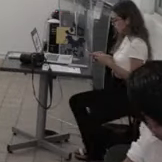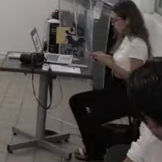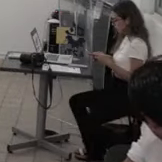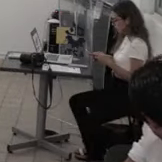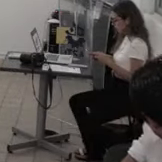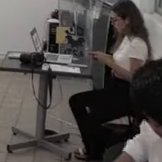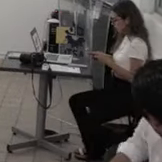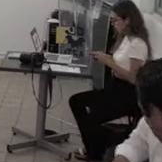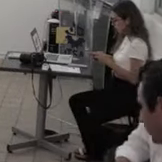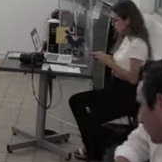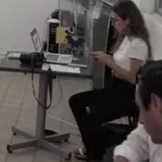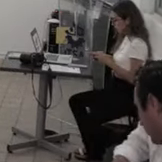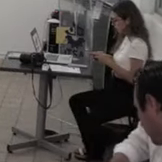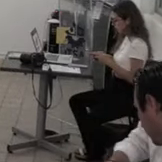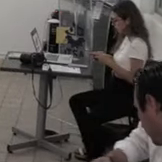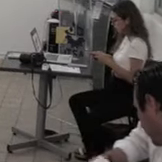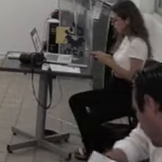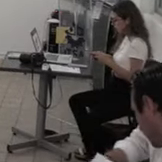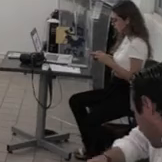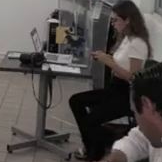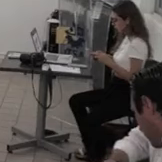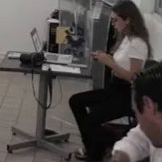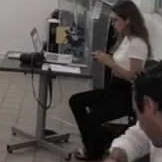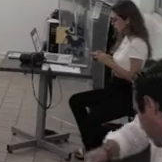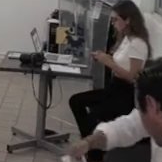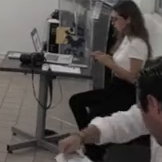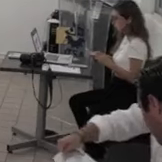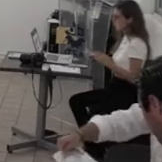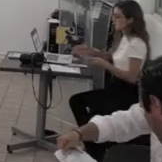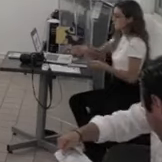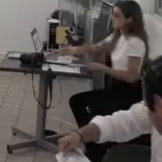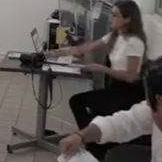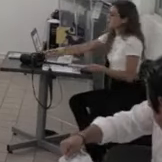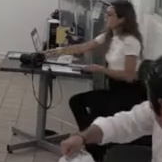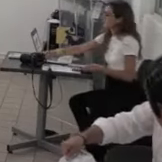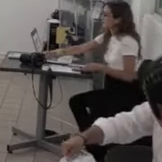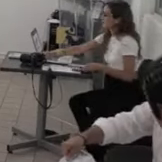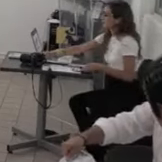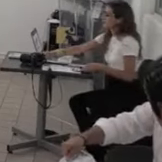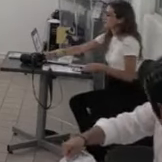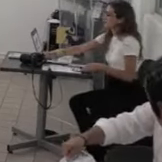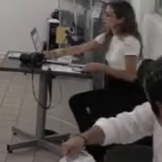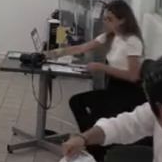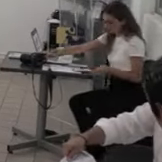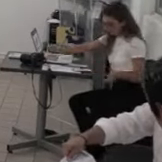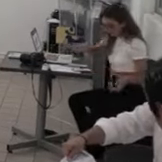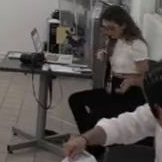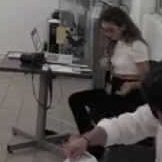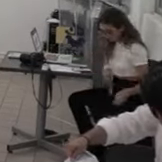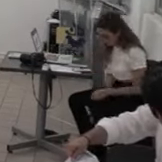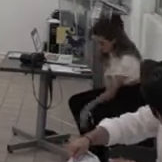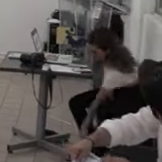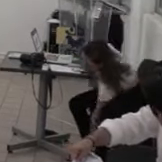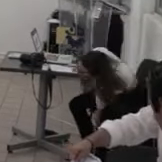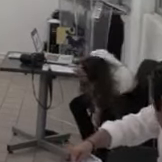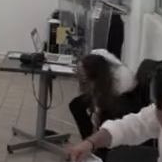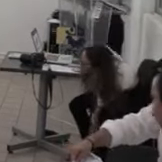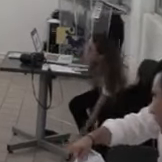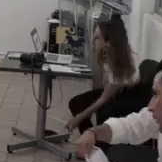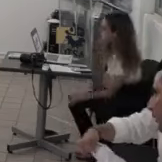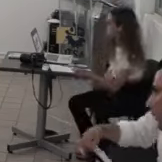Muy buenos días a todos y a todas. Bueno, saludamos aquí con gusto al